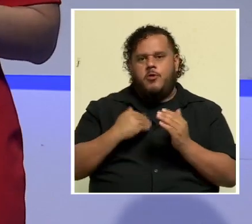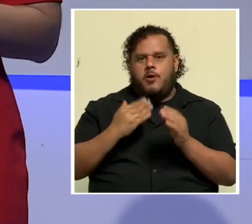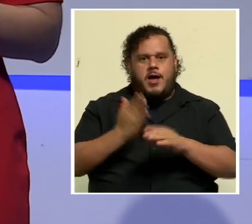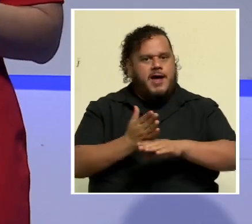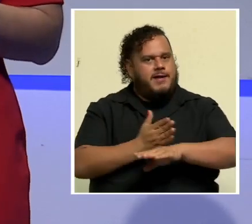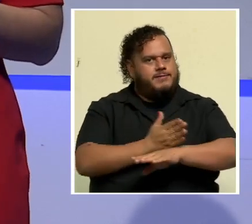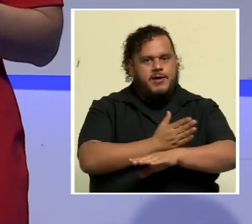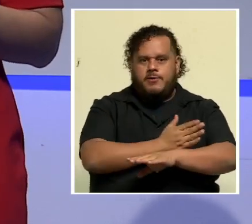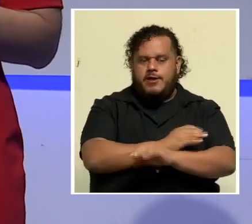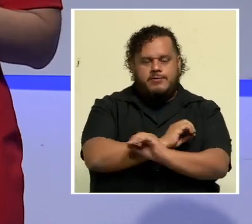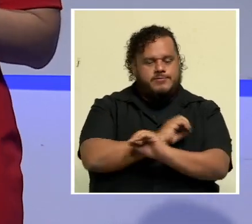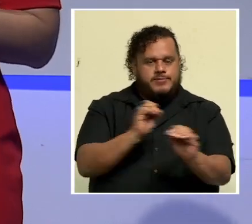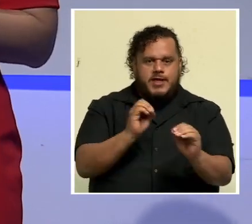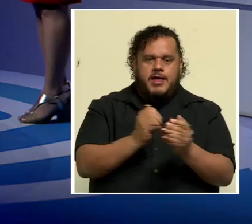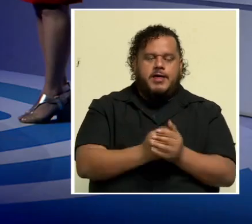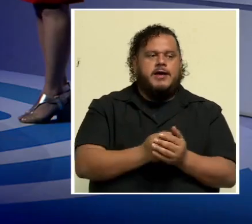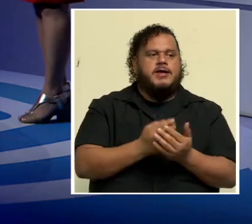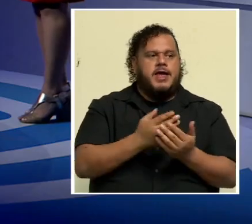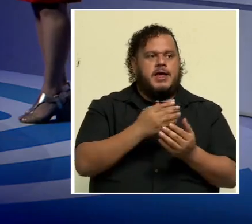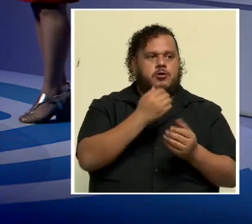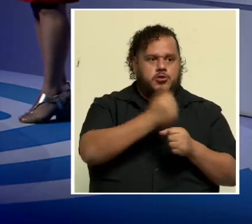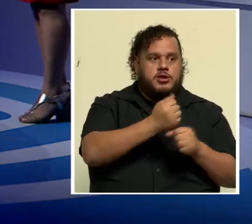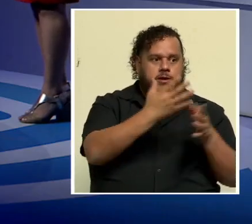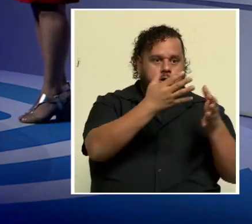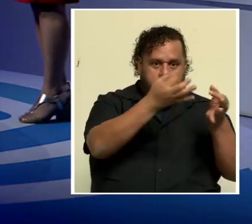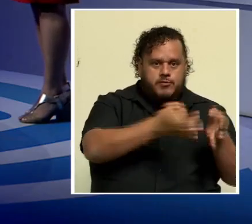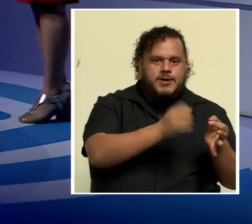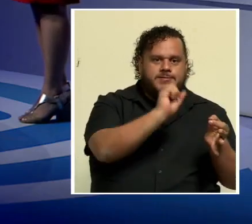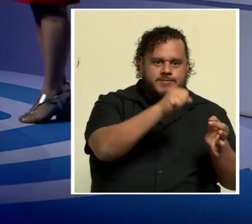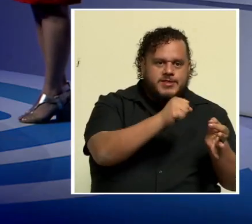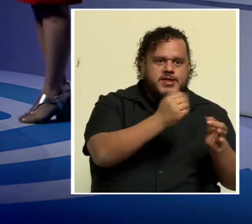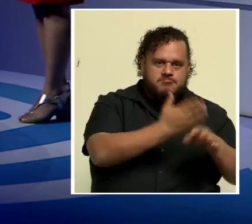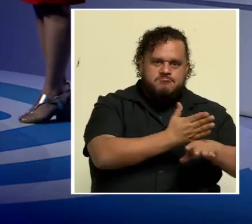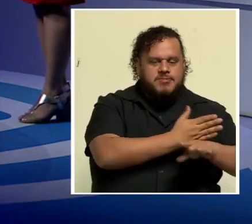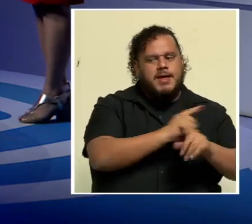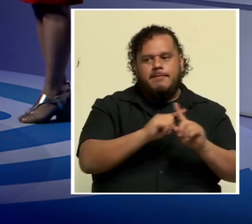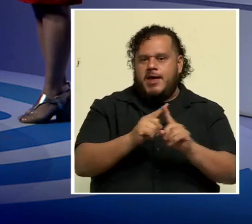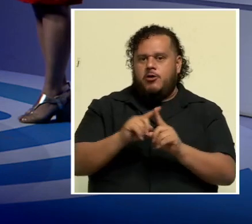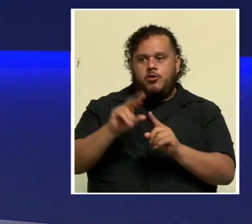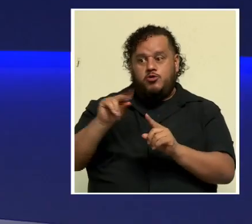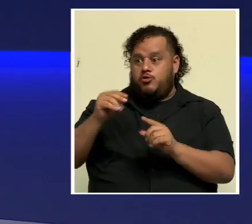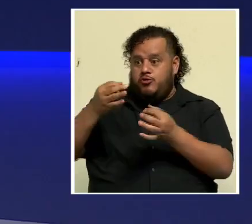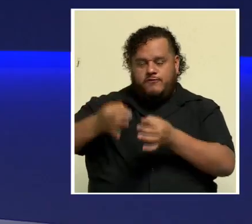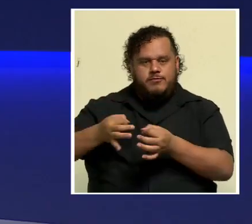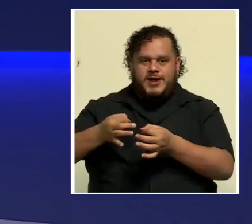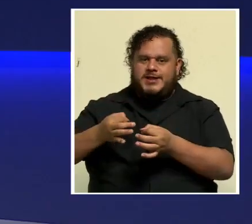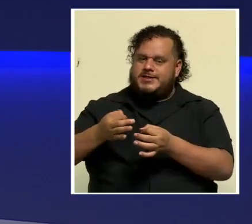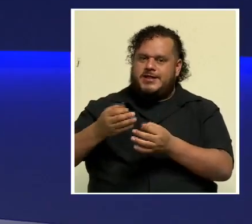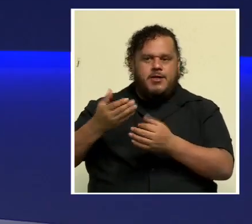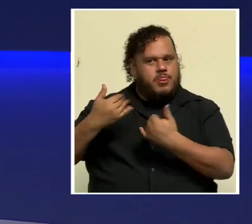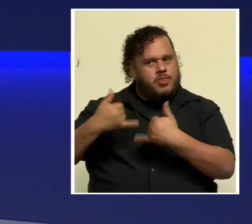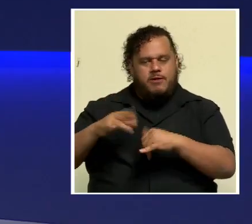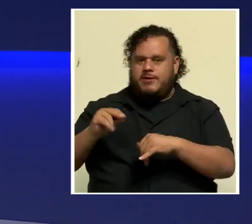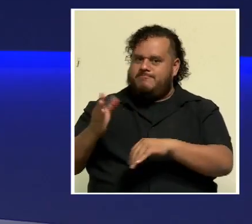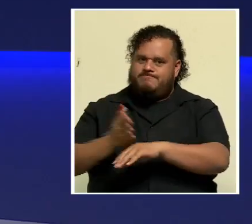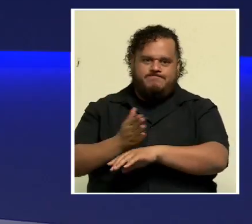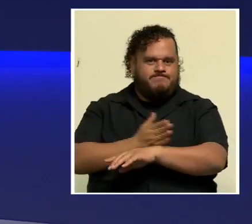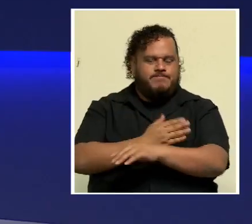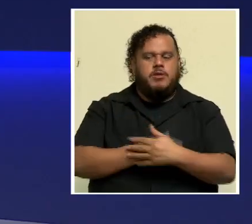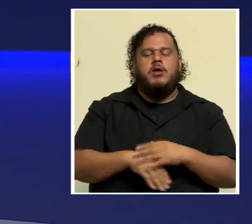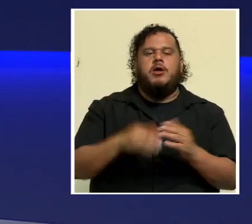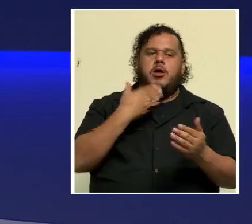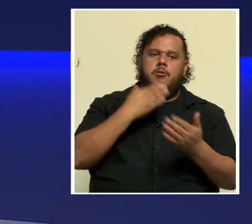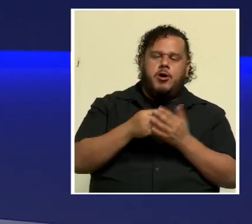que han tenido los trabajadores formales. Gracias, Rita. Bueno, definitivamente don Walter representa a miles de personas que están en la